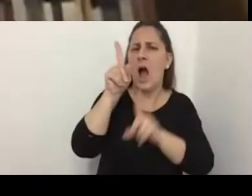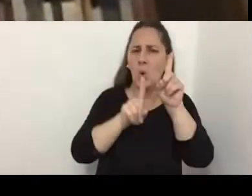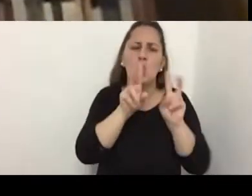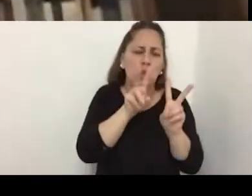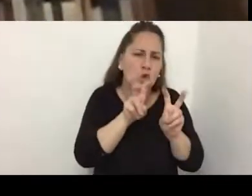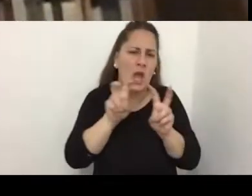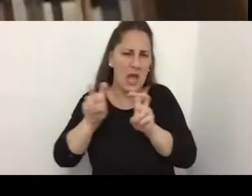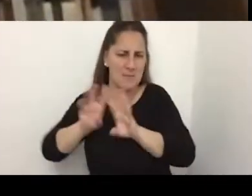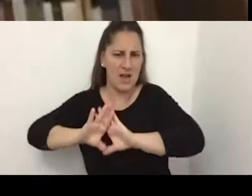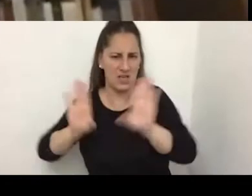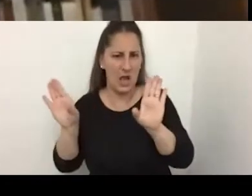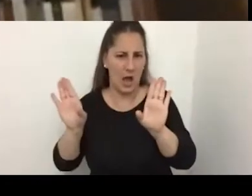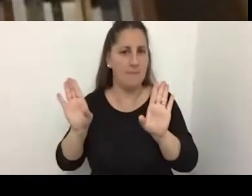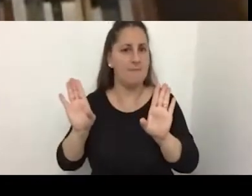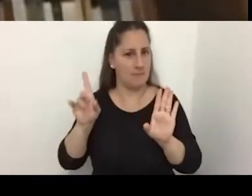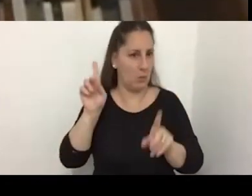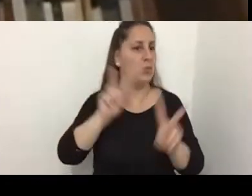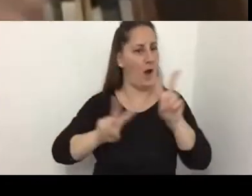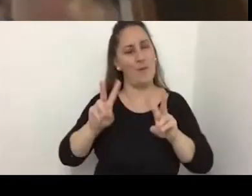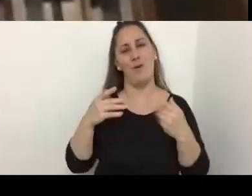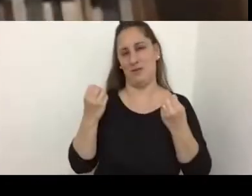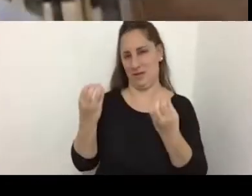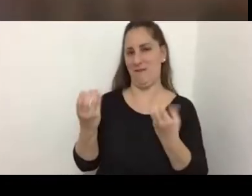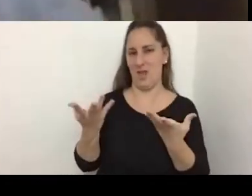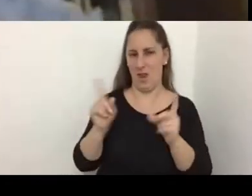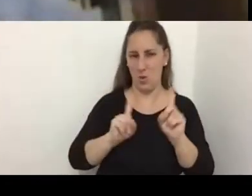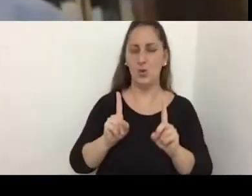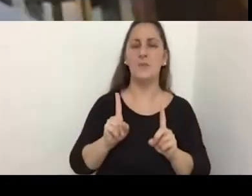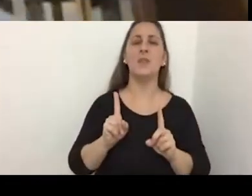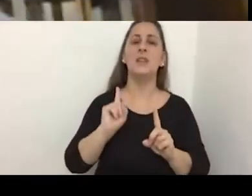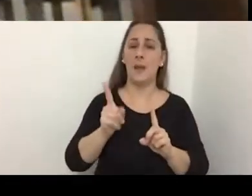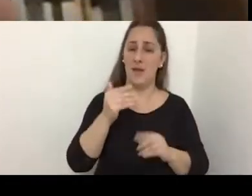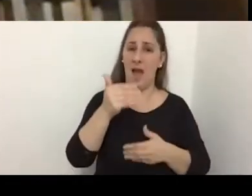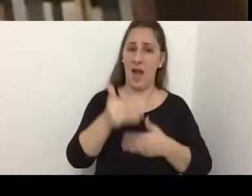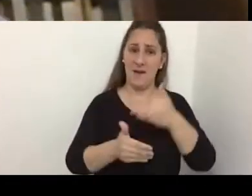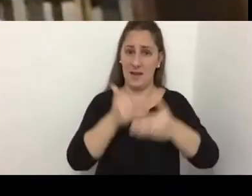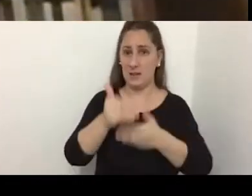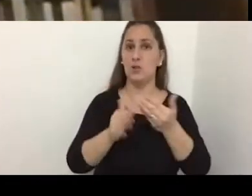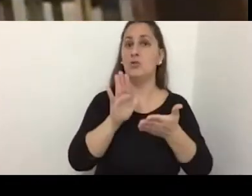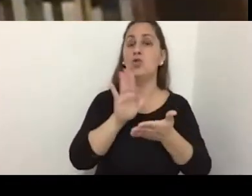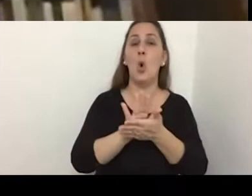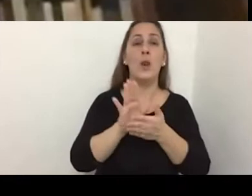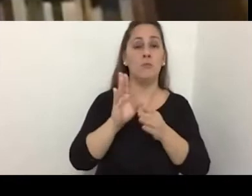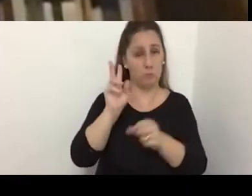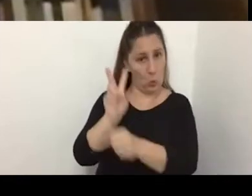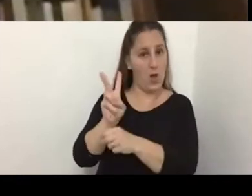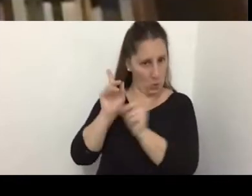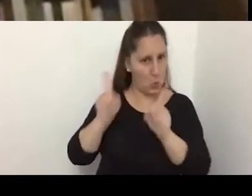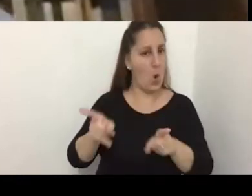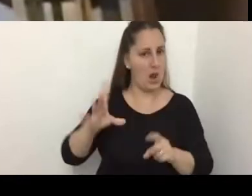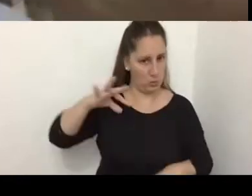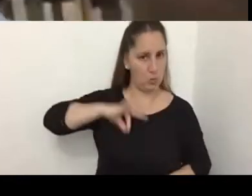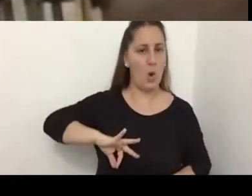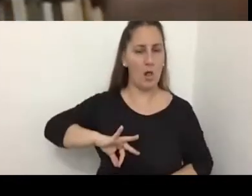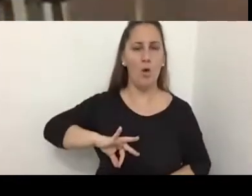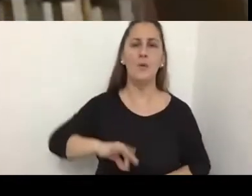que ser justos en esto también. Y avanzar, sin desmedro de lo salarial, aclaro,